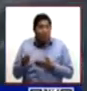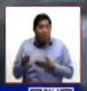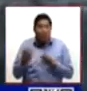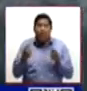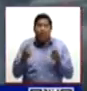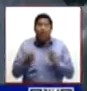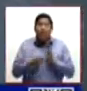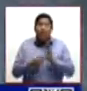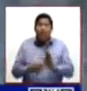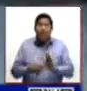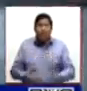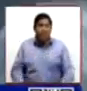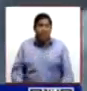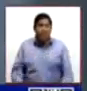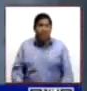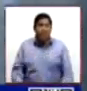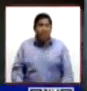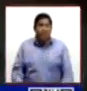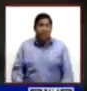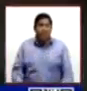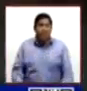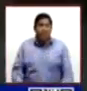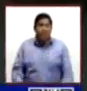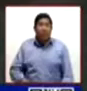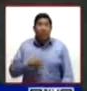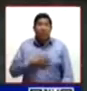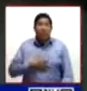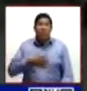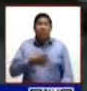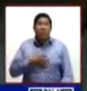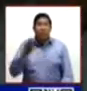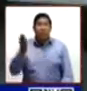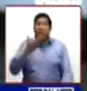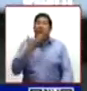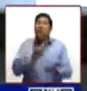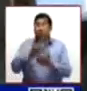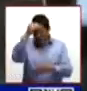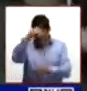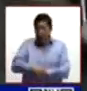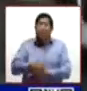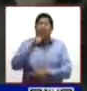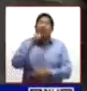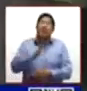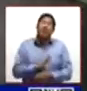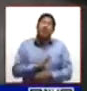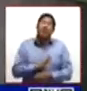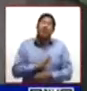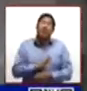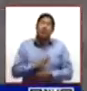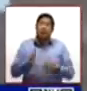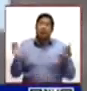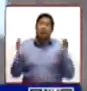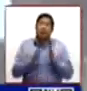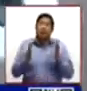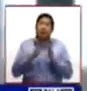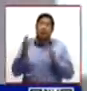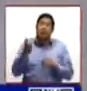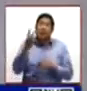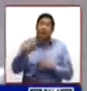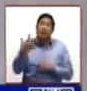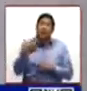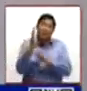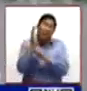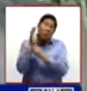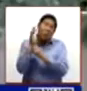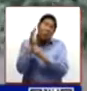Enseguida les voy a mostrar, si me dan chance, por favor. Buenas noches, señora. Estamos en vivo para Bolivisión. Con